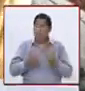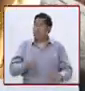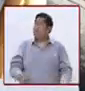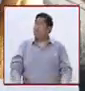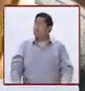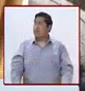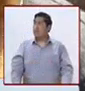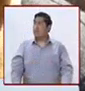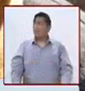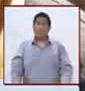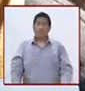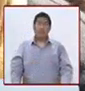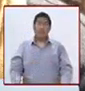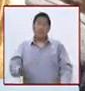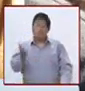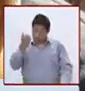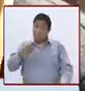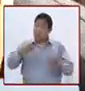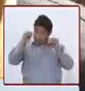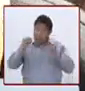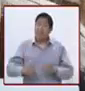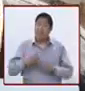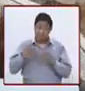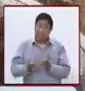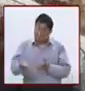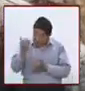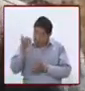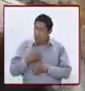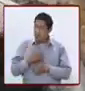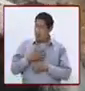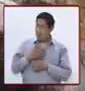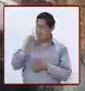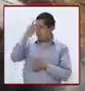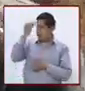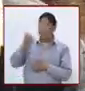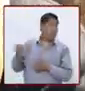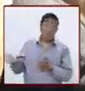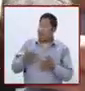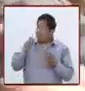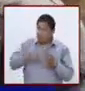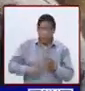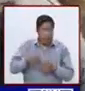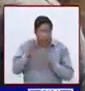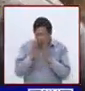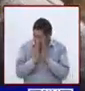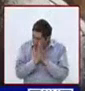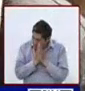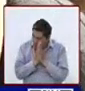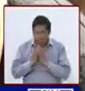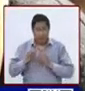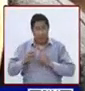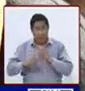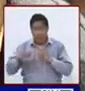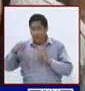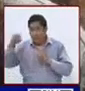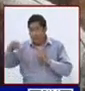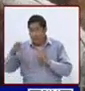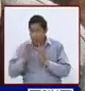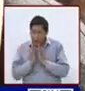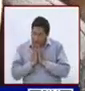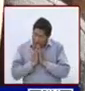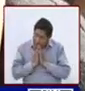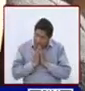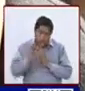un bruto te voy a vender. Acá entre ellos también se huaquean, se quejan, y entre ellos también se agarran también así. Es